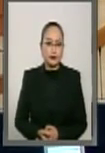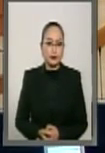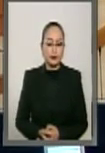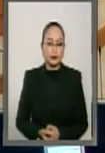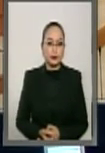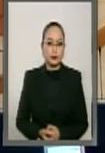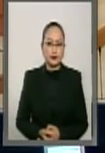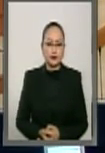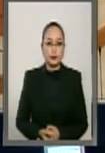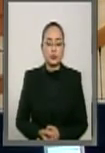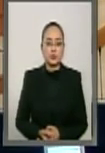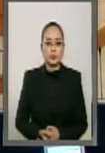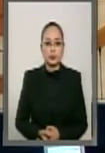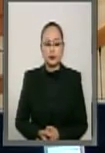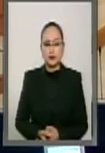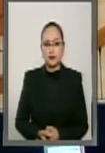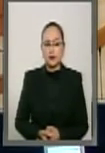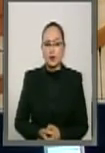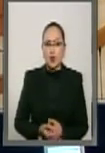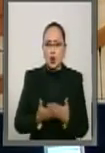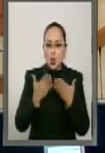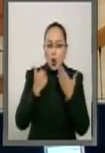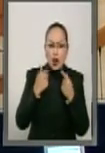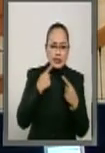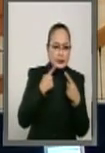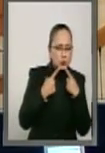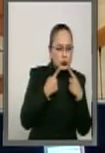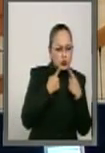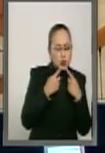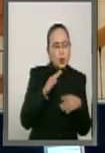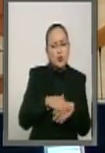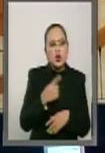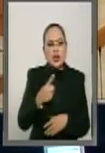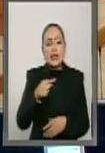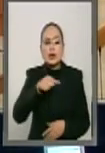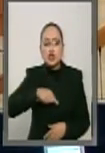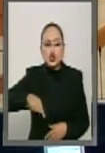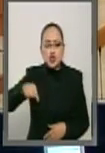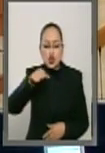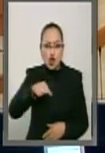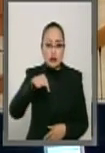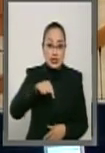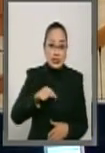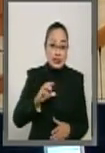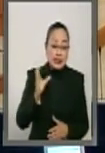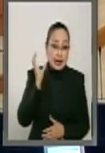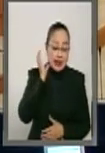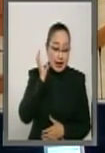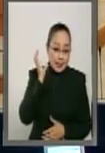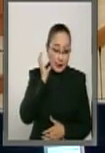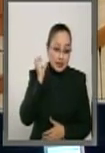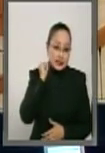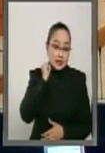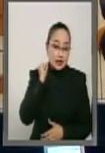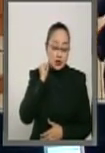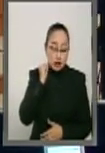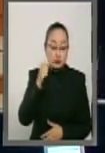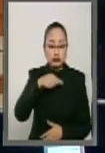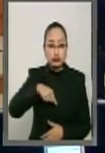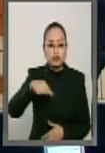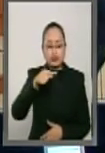es indiscutible que todos en esta Cámara estamos conscientes de que la